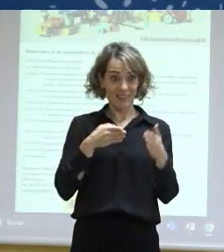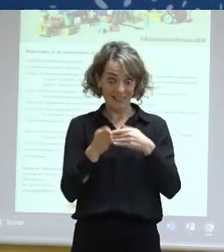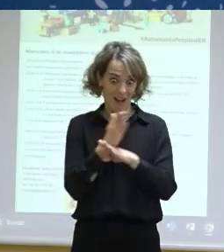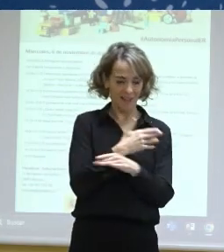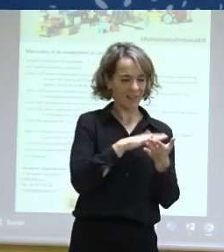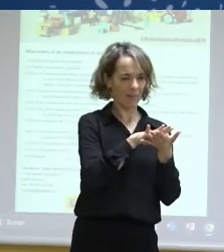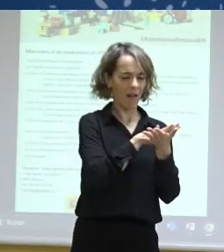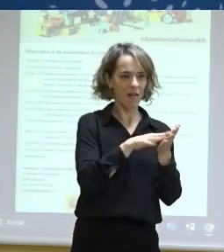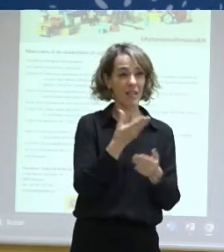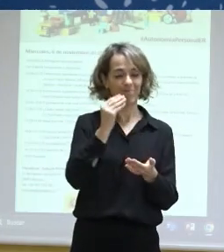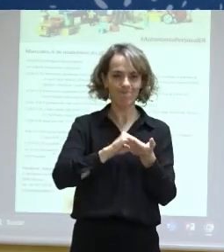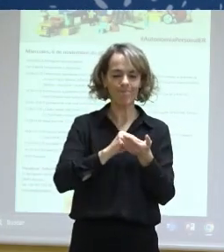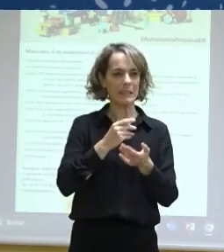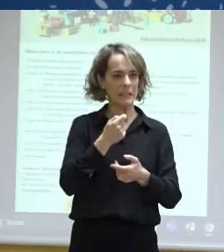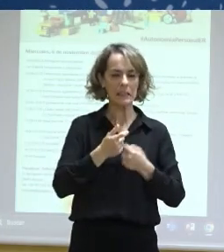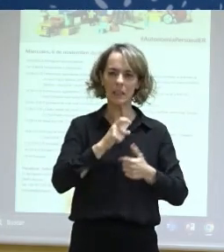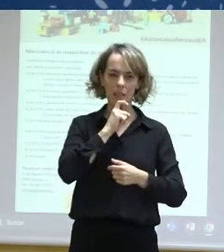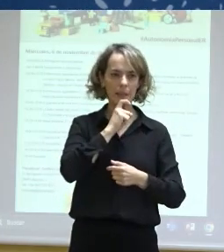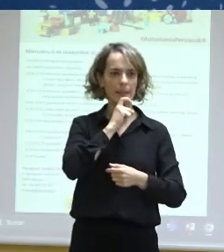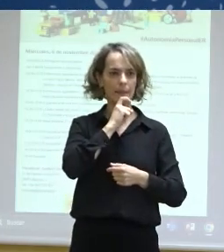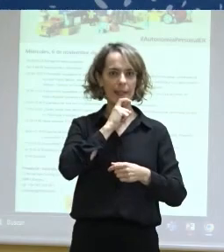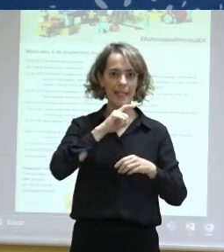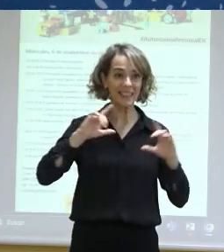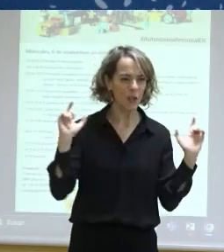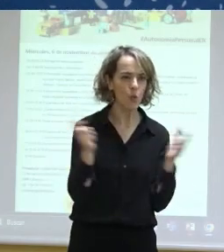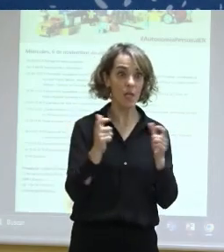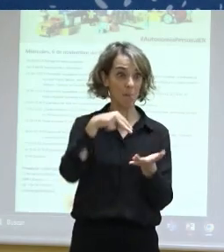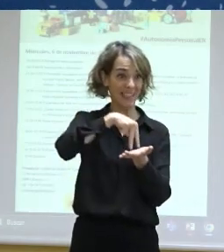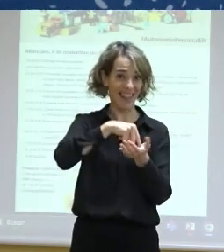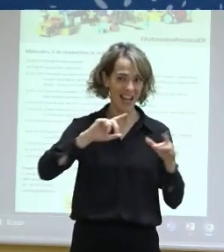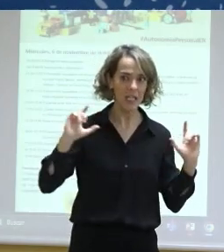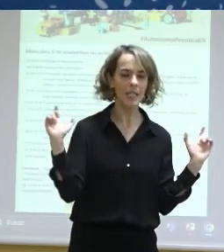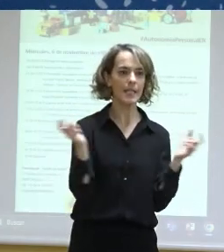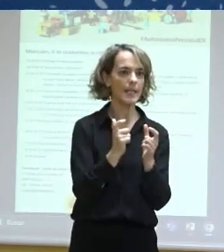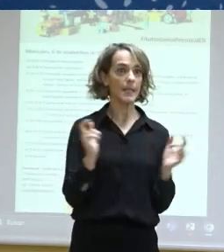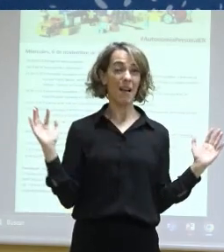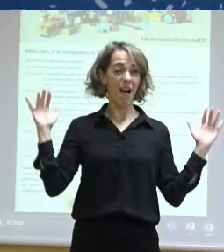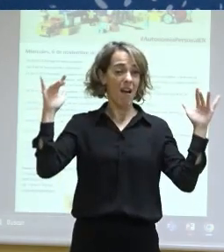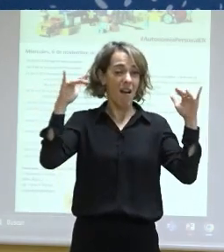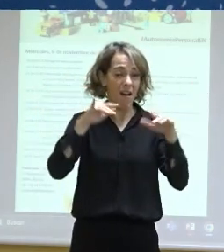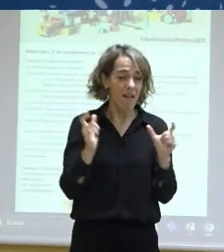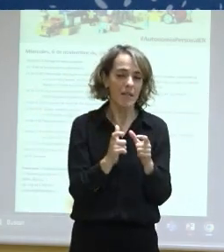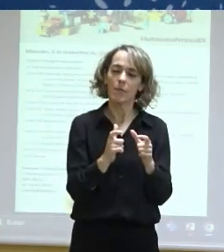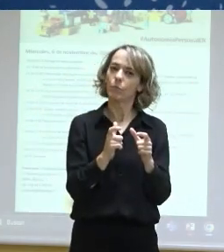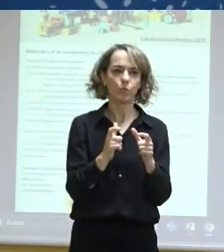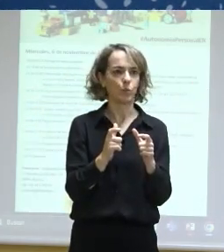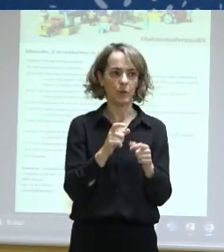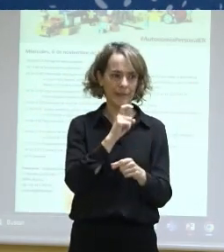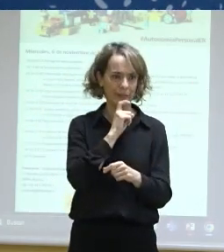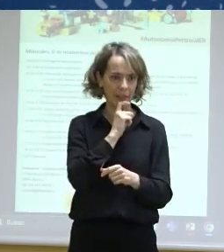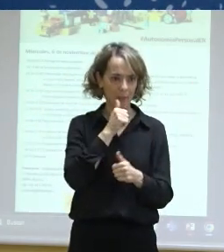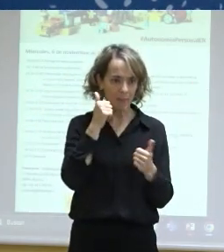que cada vez está siendo más difícil reunirnos presencialmente alrededor de una mesa, alrededor de